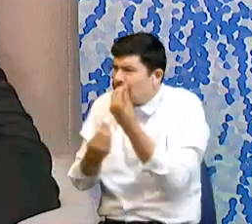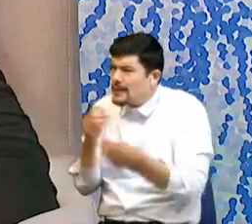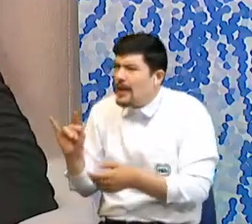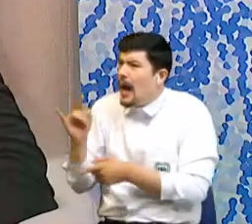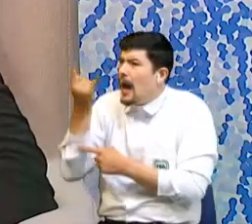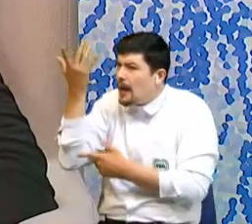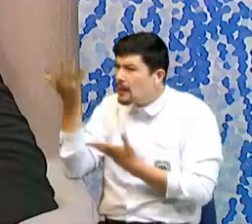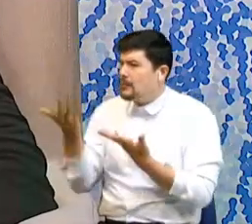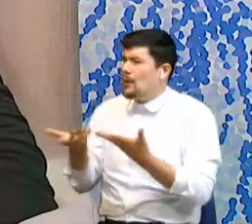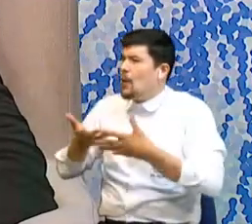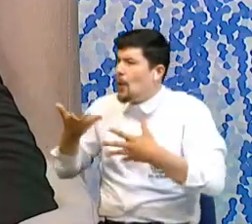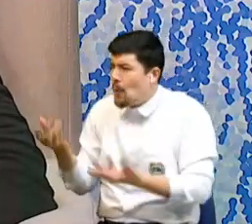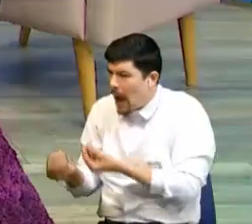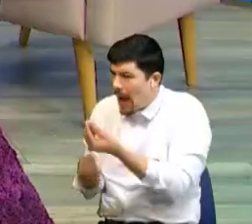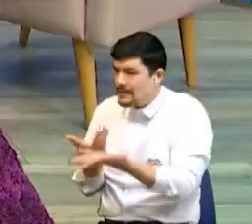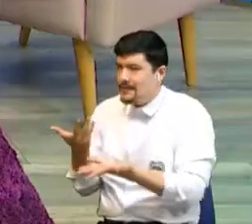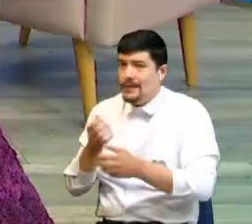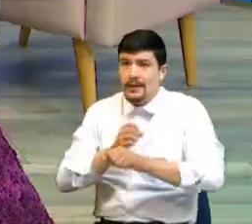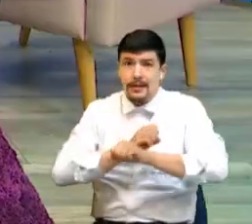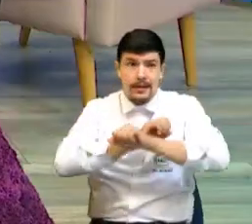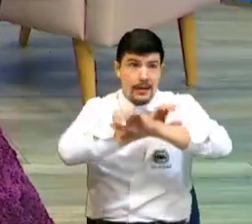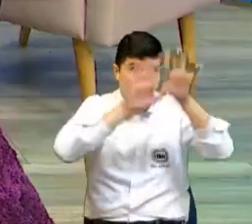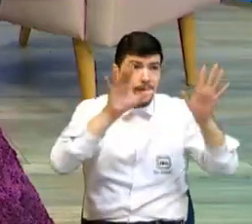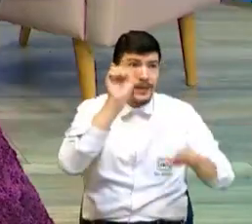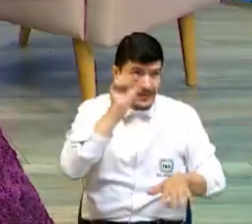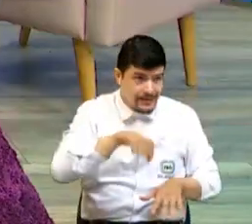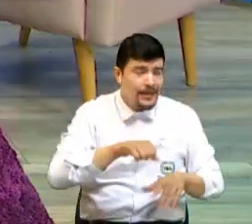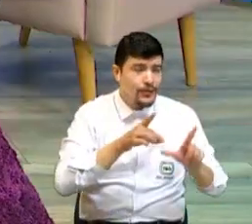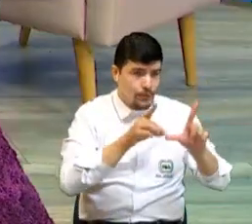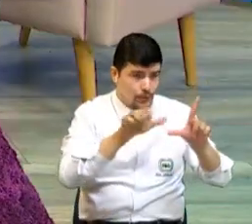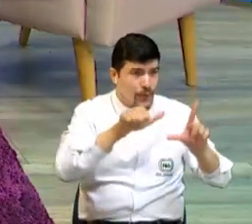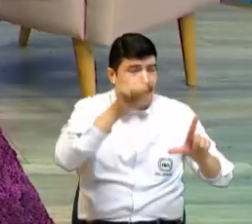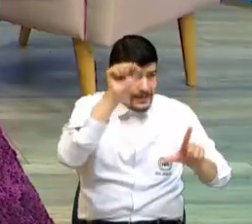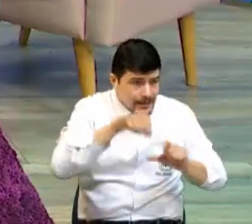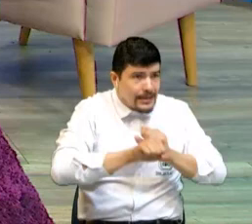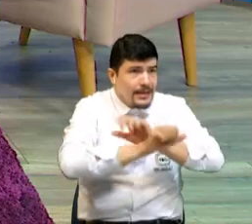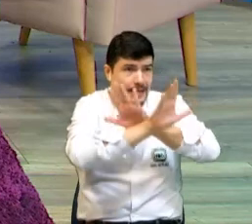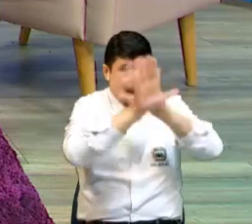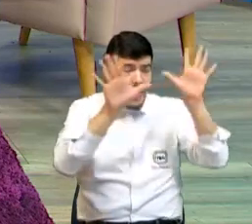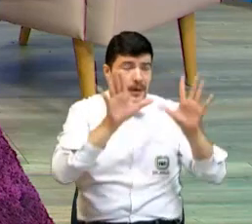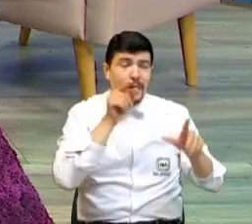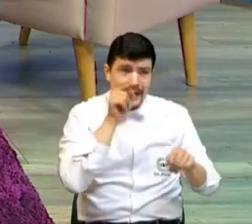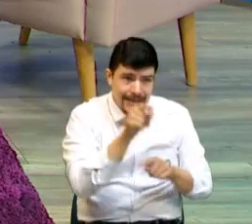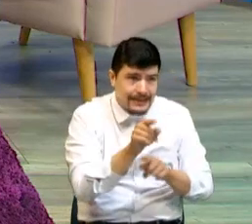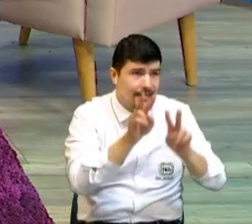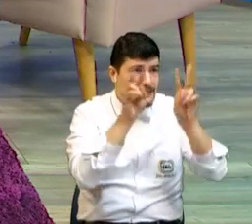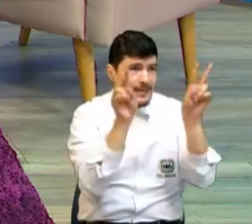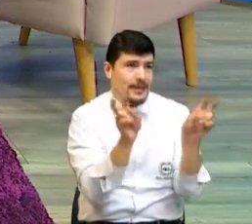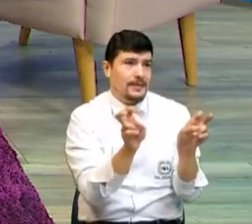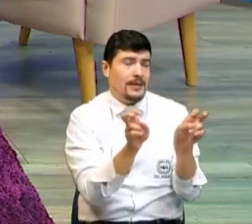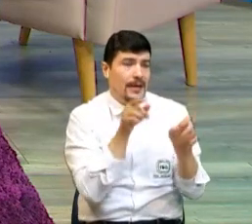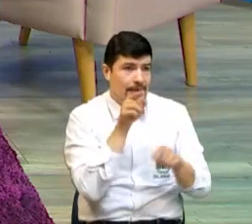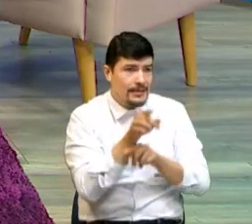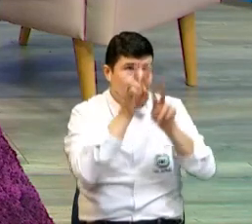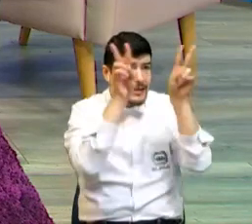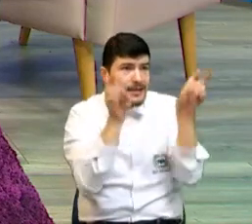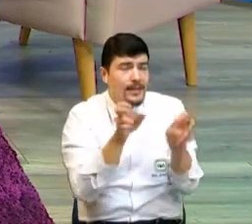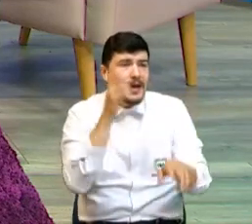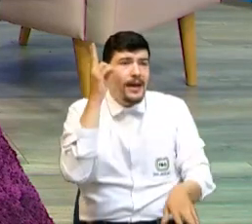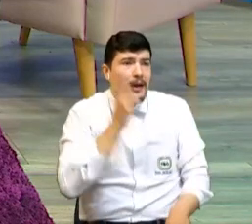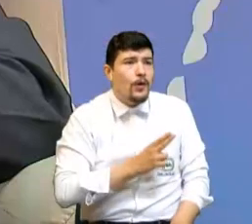efectiva. Sí, por supuesto que sí, doctora, y ese tema también del